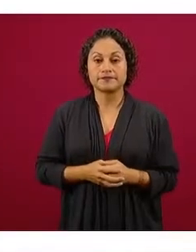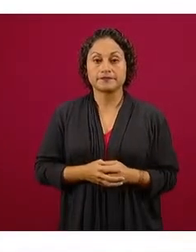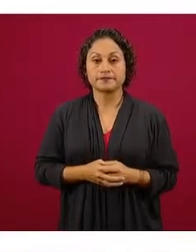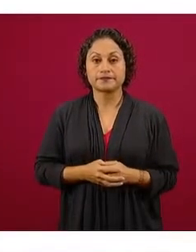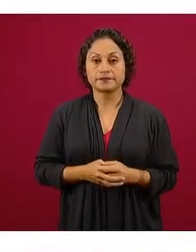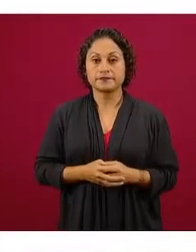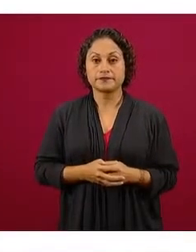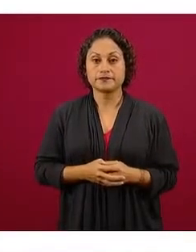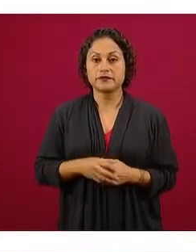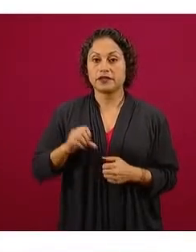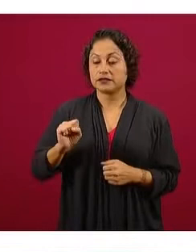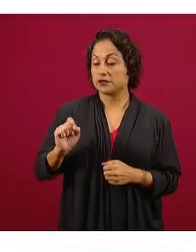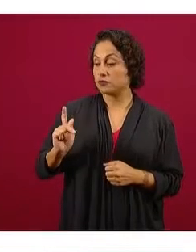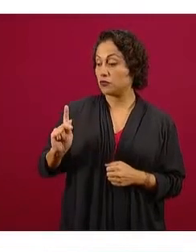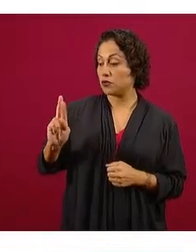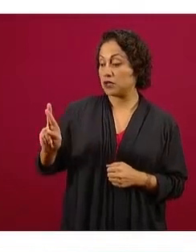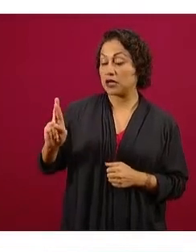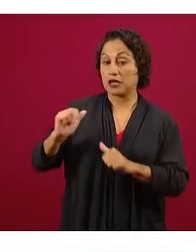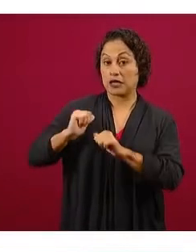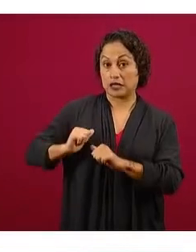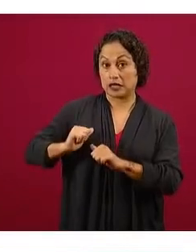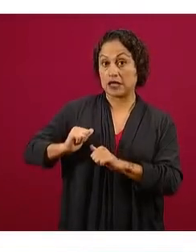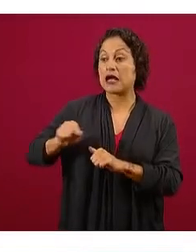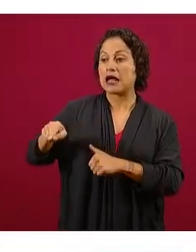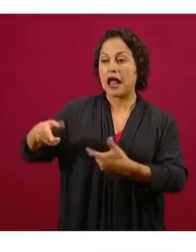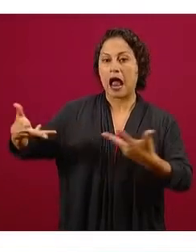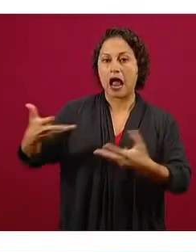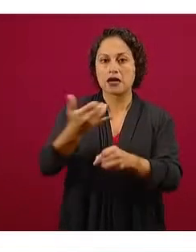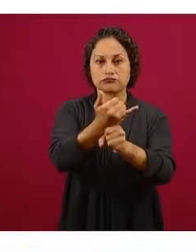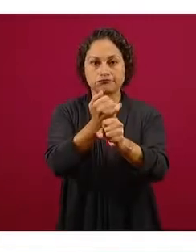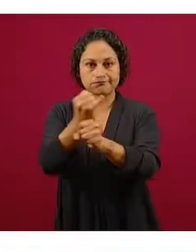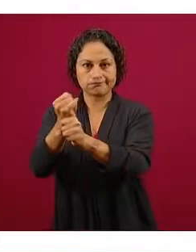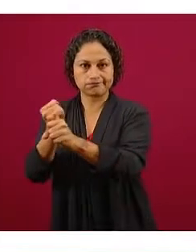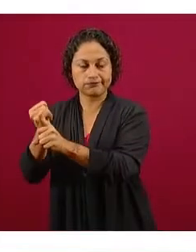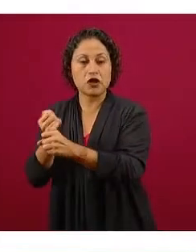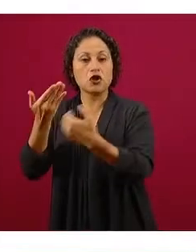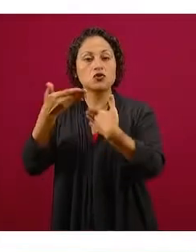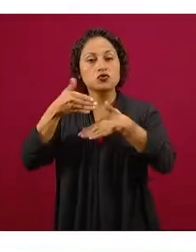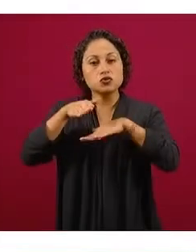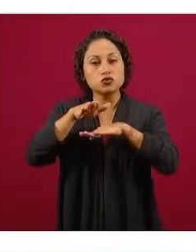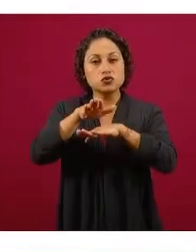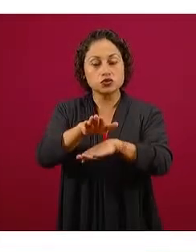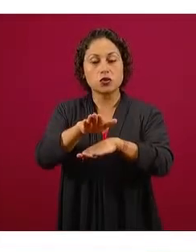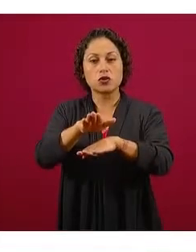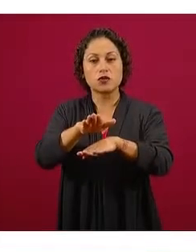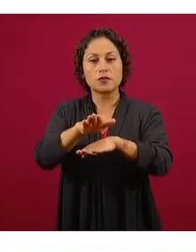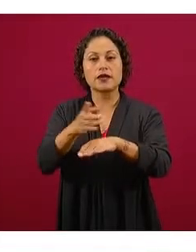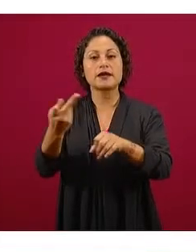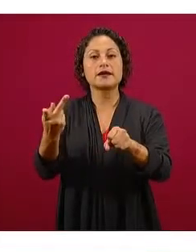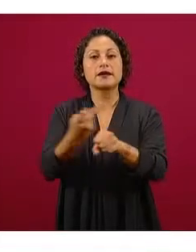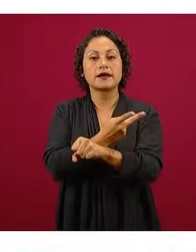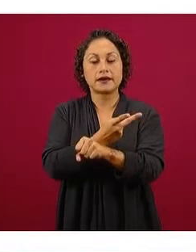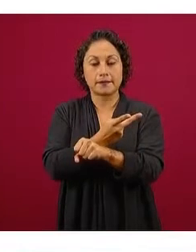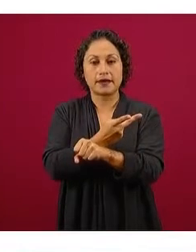Sistema Público de Radiodifusión ha realizado tiene que ver con el comportamiento en los meses